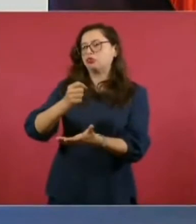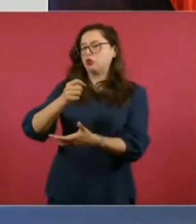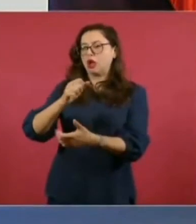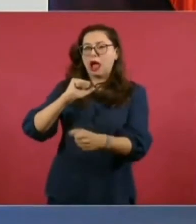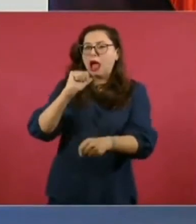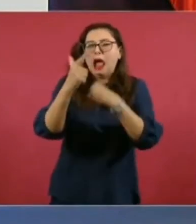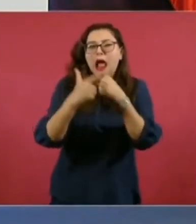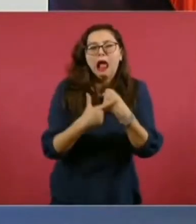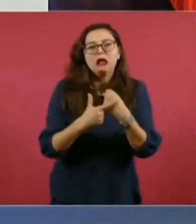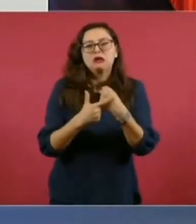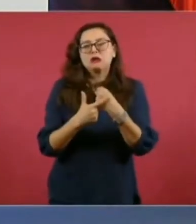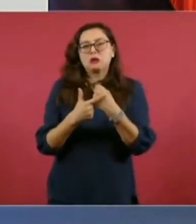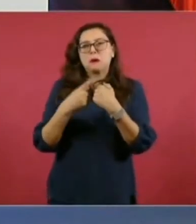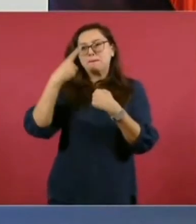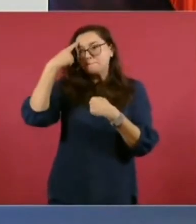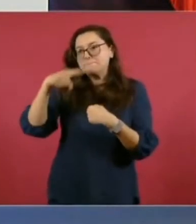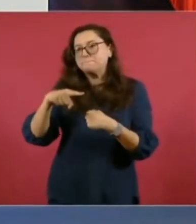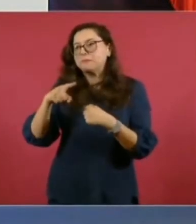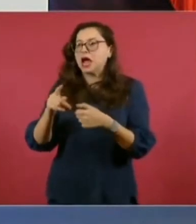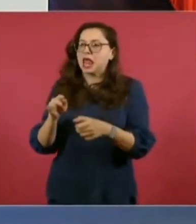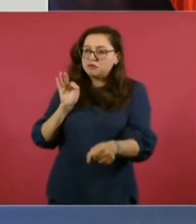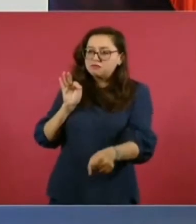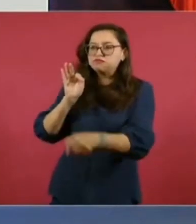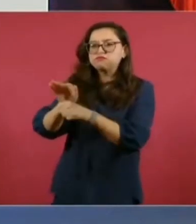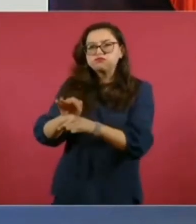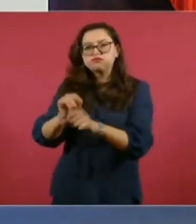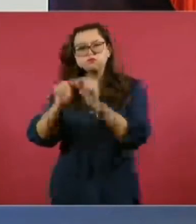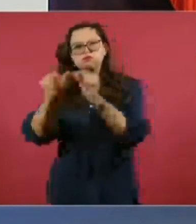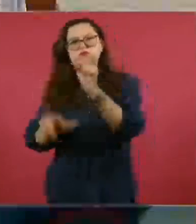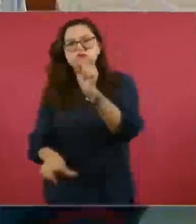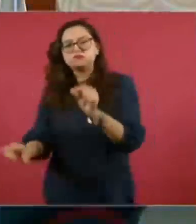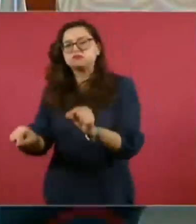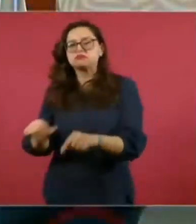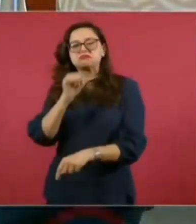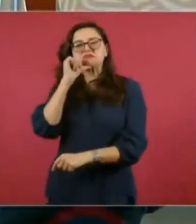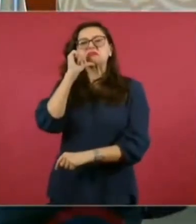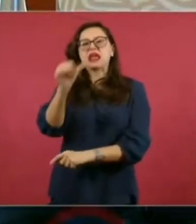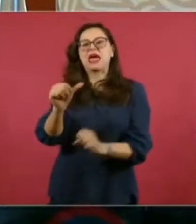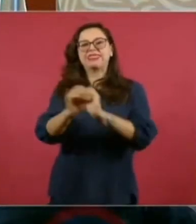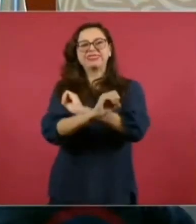u otra acción importante en beneficio de la mayoría del pueblo.